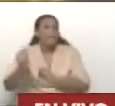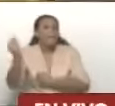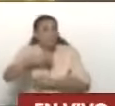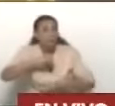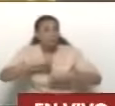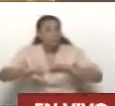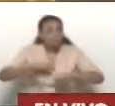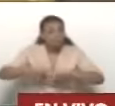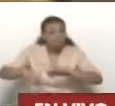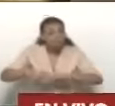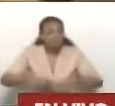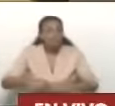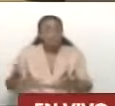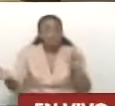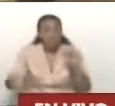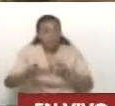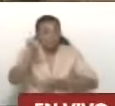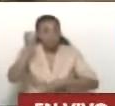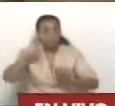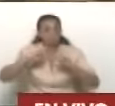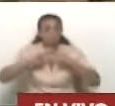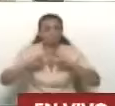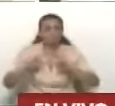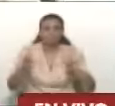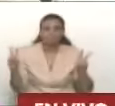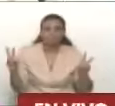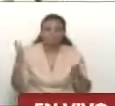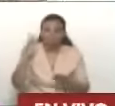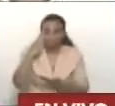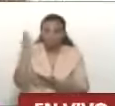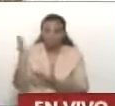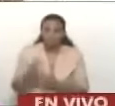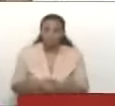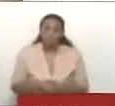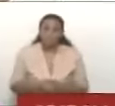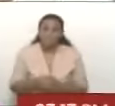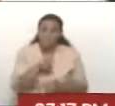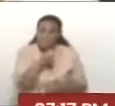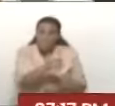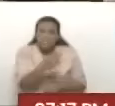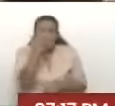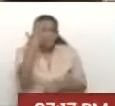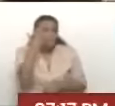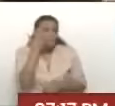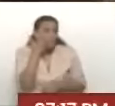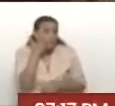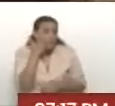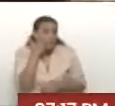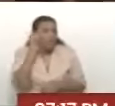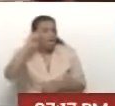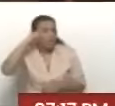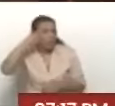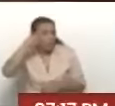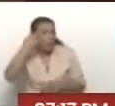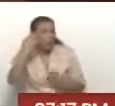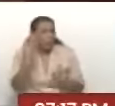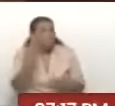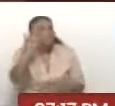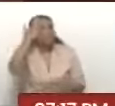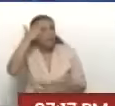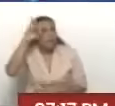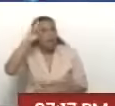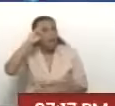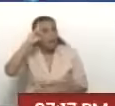falta muchas cosas para conseguir la paz. Y por ahí se iba. ¿Qué razón tenía? Ser